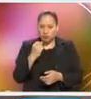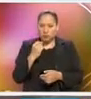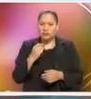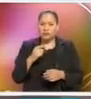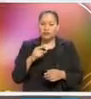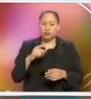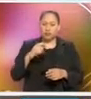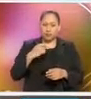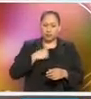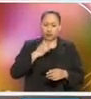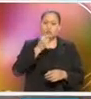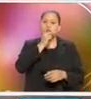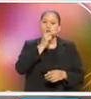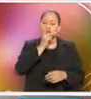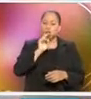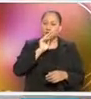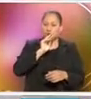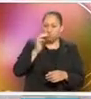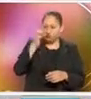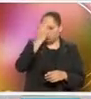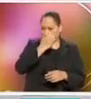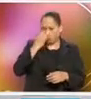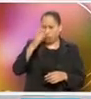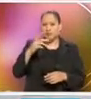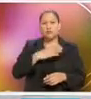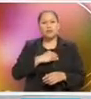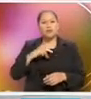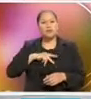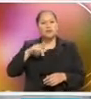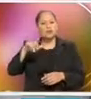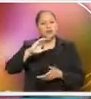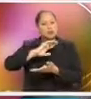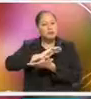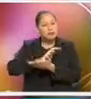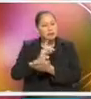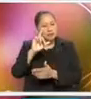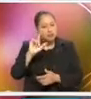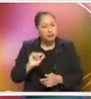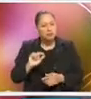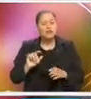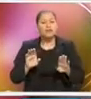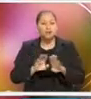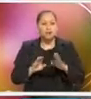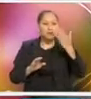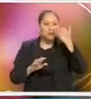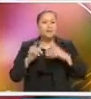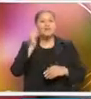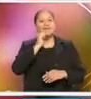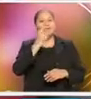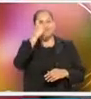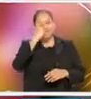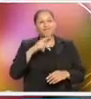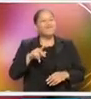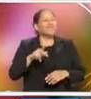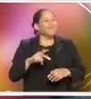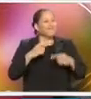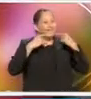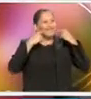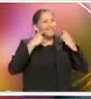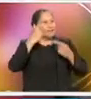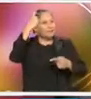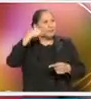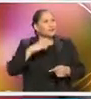nuestros adolescentes están siendo agredidos? Porque muchas veces no sabemos, ¿no? Es que te lo Los vemos, ocultan, ¿no, Olga? Desde luego, porque los